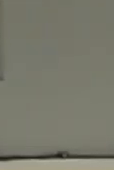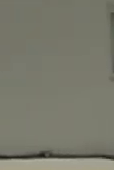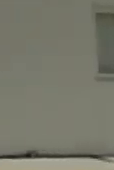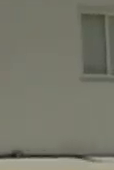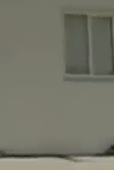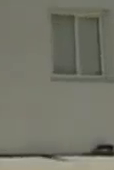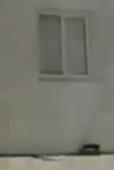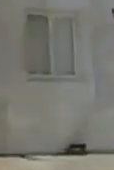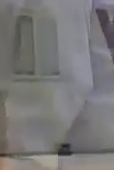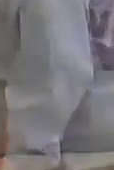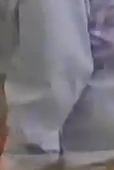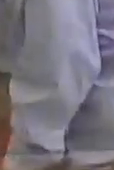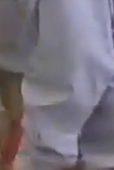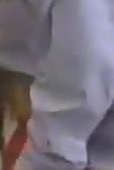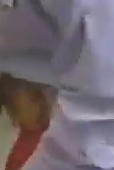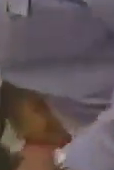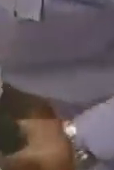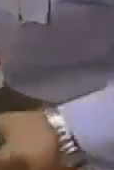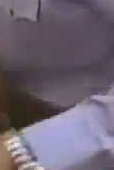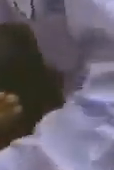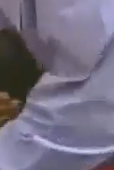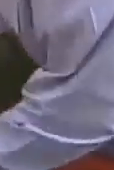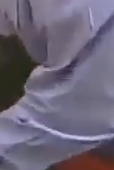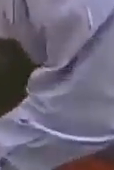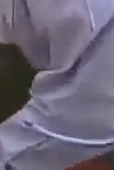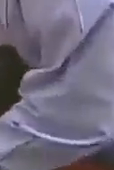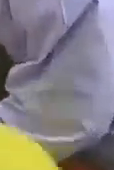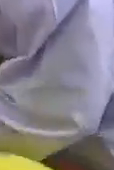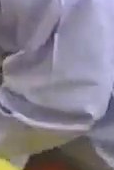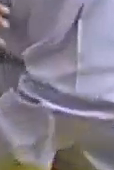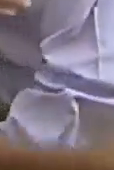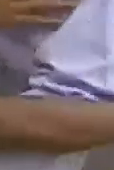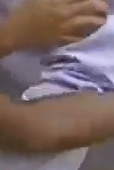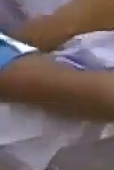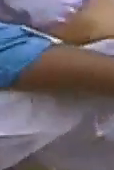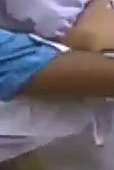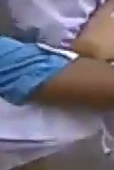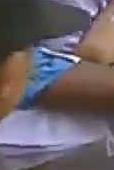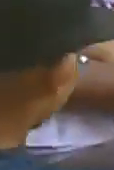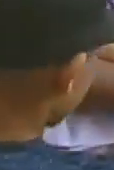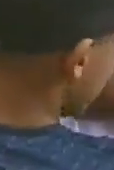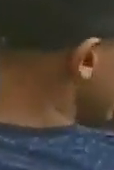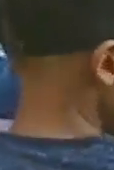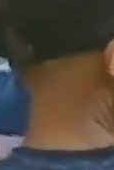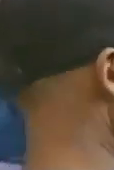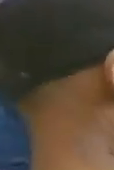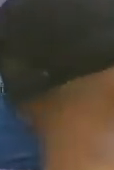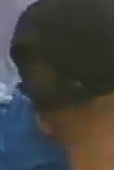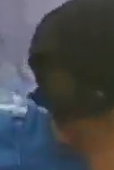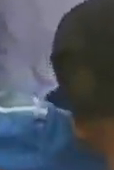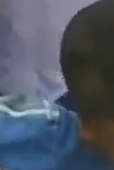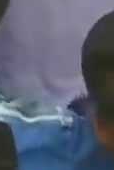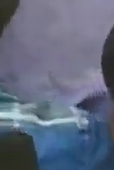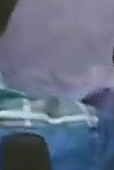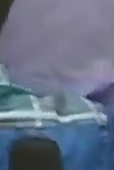característico en estas actividades, esa euforia que le dan, el abrazo de una niña allí presente, los